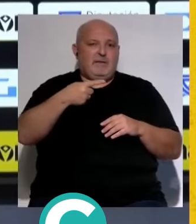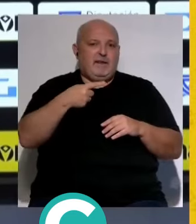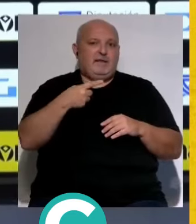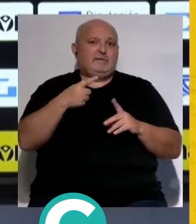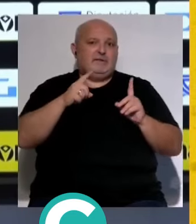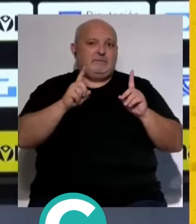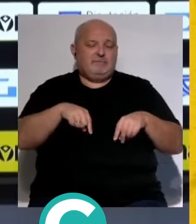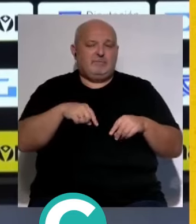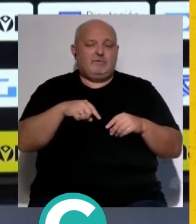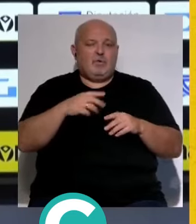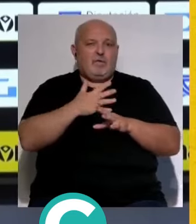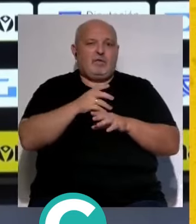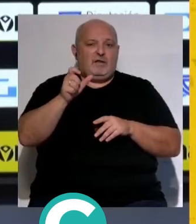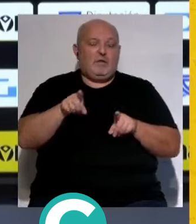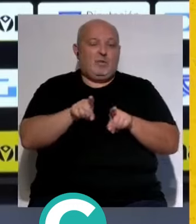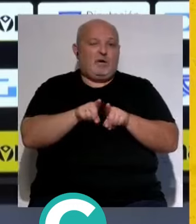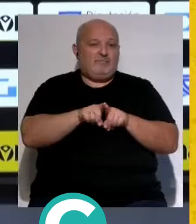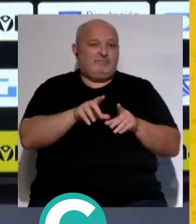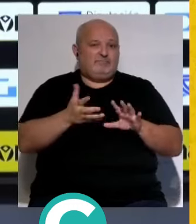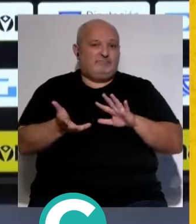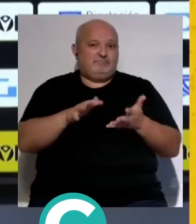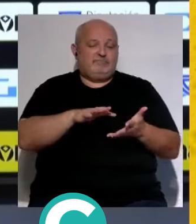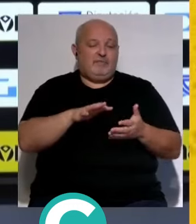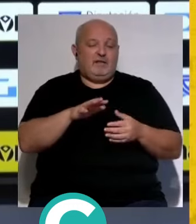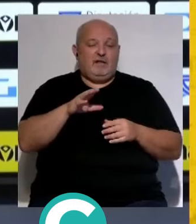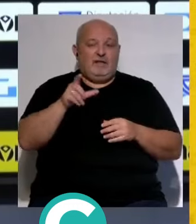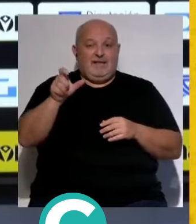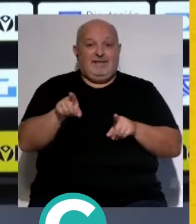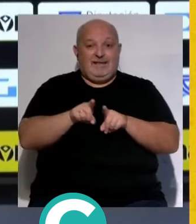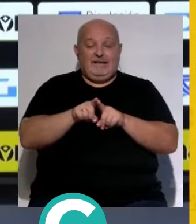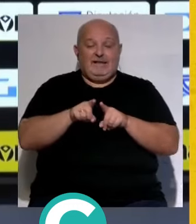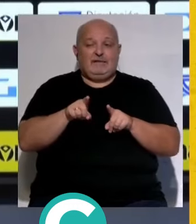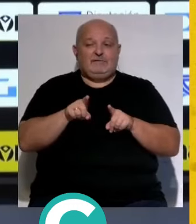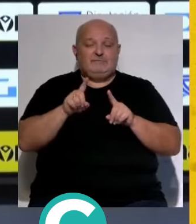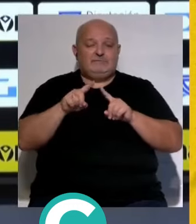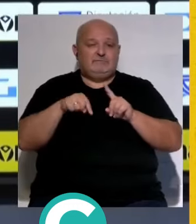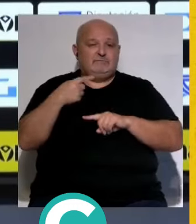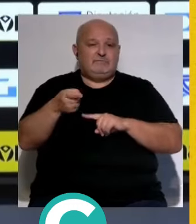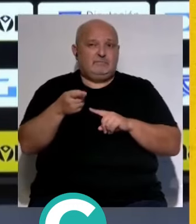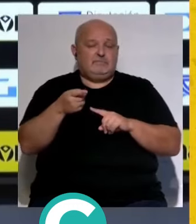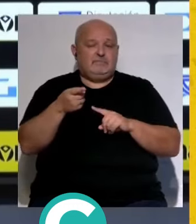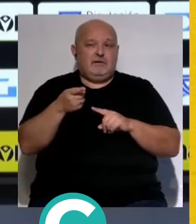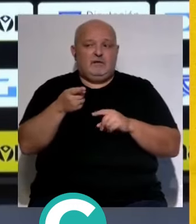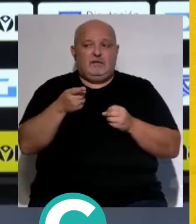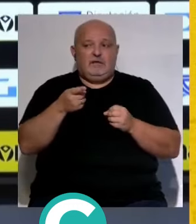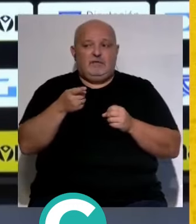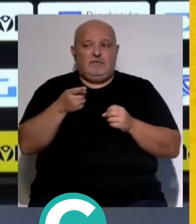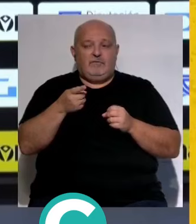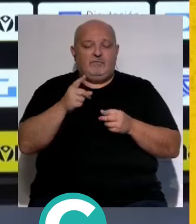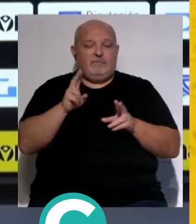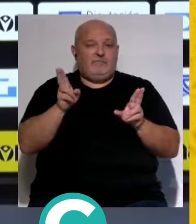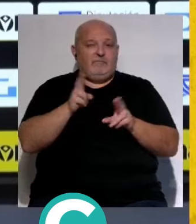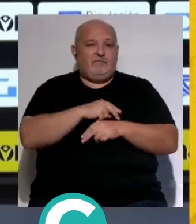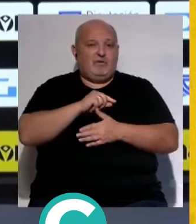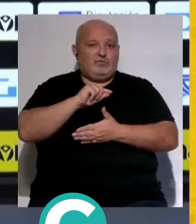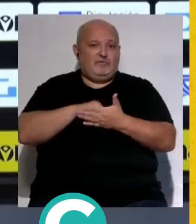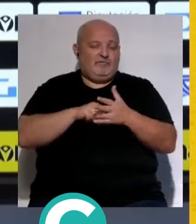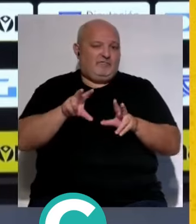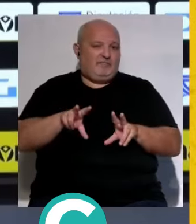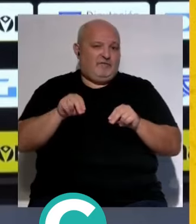división como jugador. Y es que ya saben que Alberto inmediatamente, tal como rescindía su